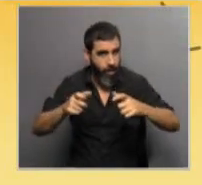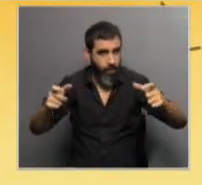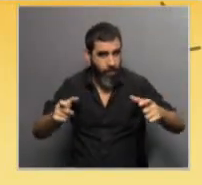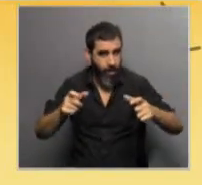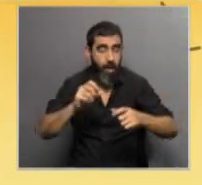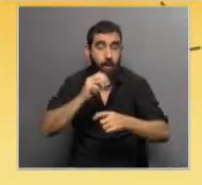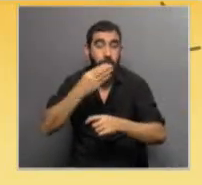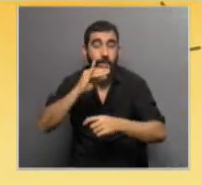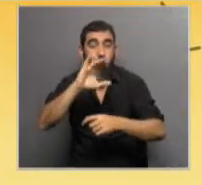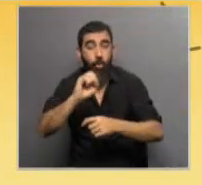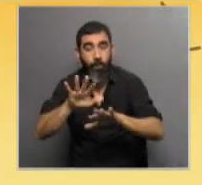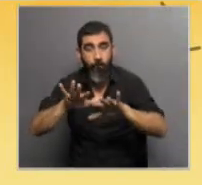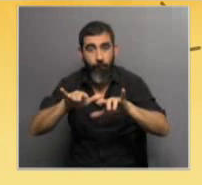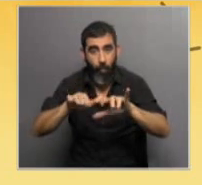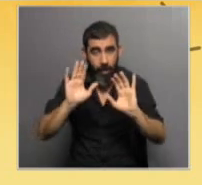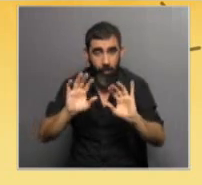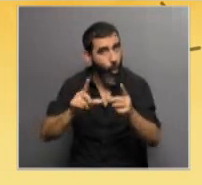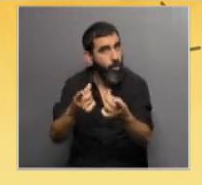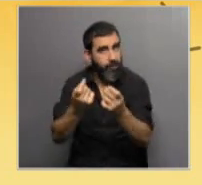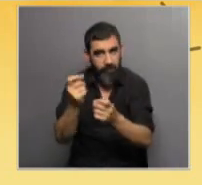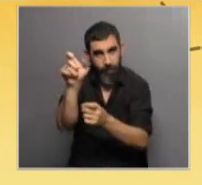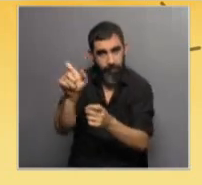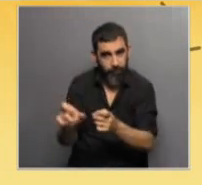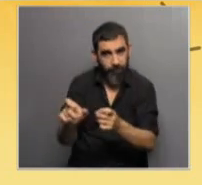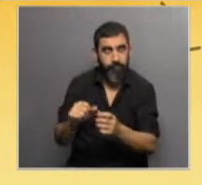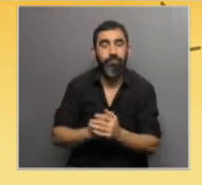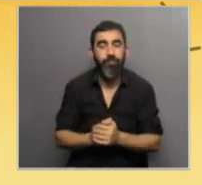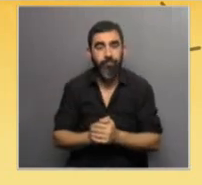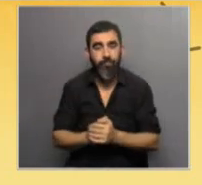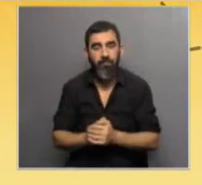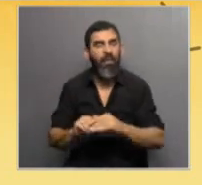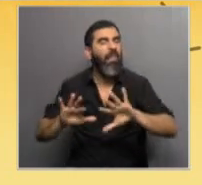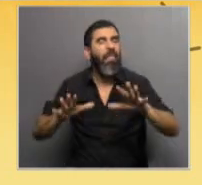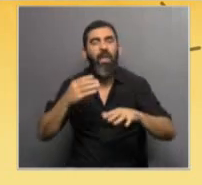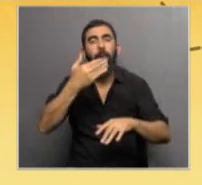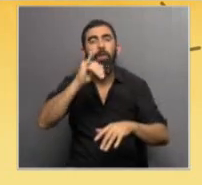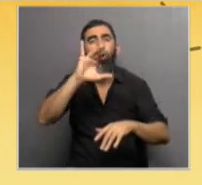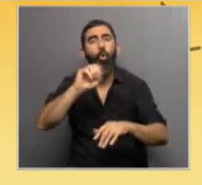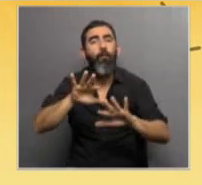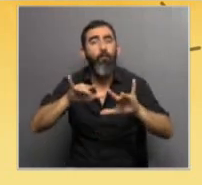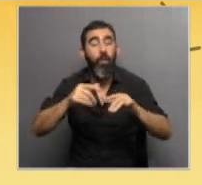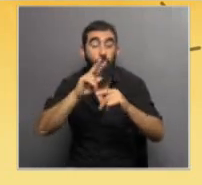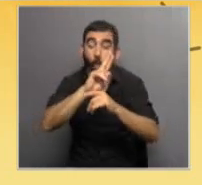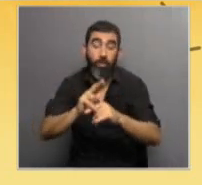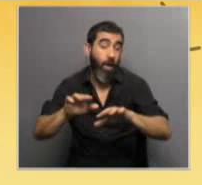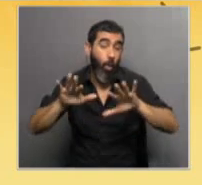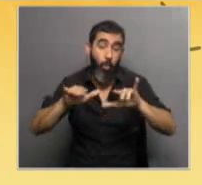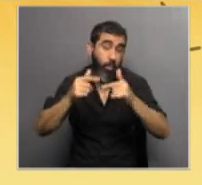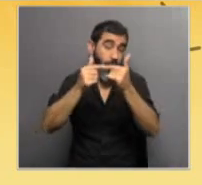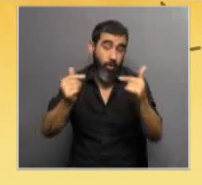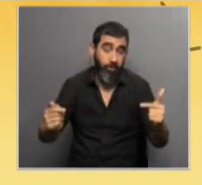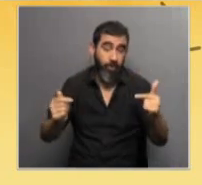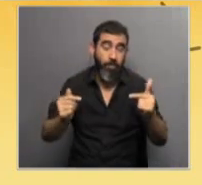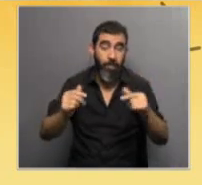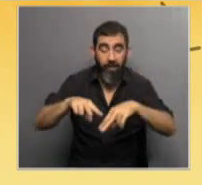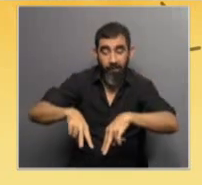bioinformáticos o por lo menos necesidad de ello y encontremos un poquito que ahora bioinformática es el uso de herramientas computacionales para